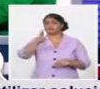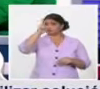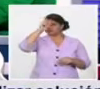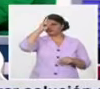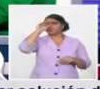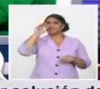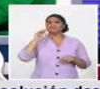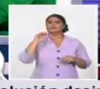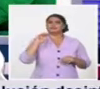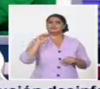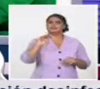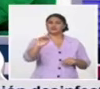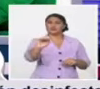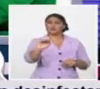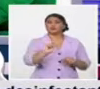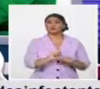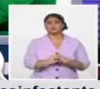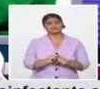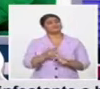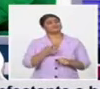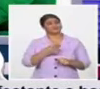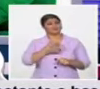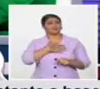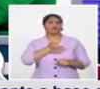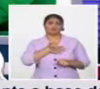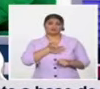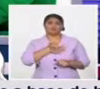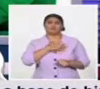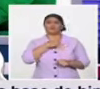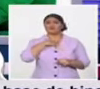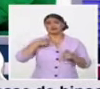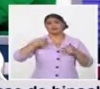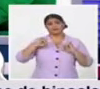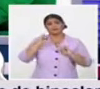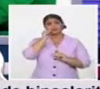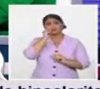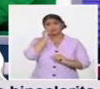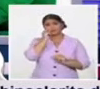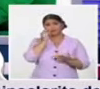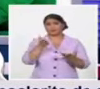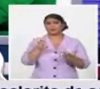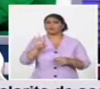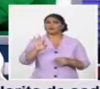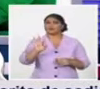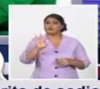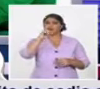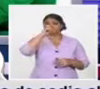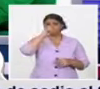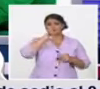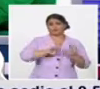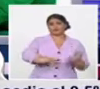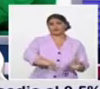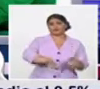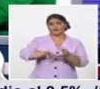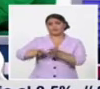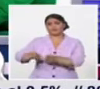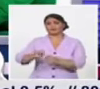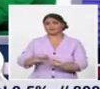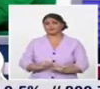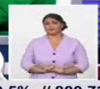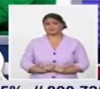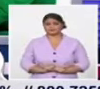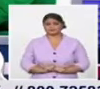confirmó y lamentablemente tenemos que informar hoy el fallecimiento de este paciente. Fallece una